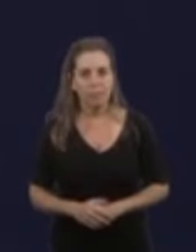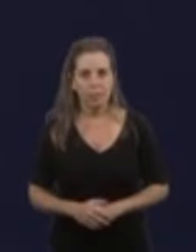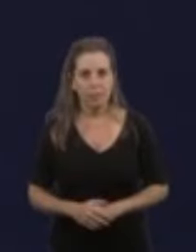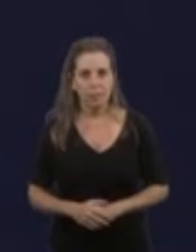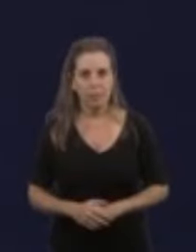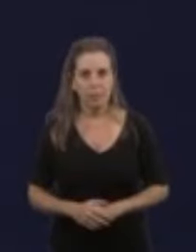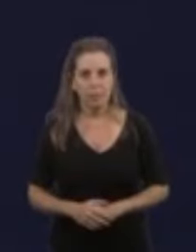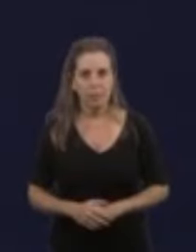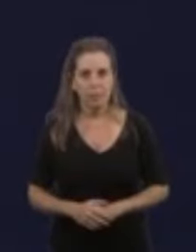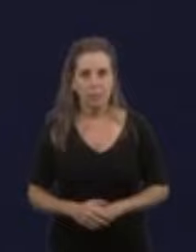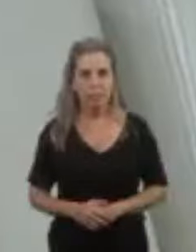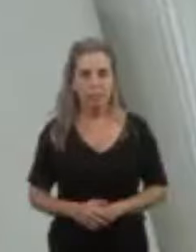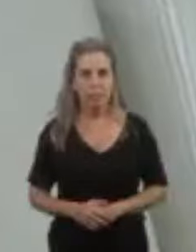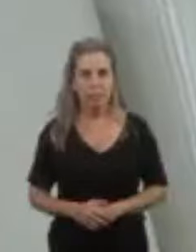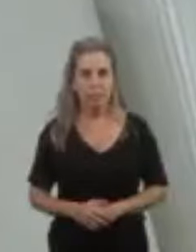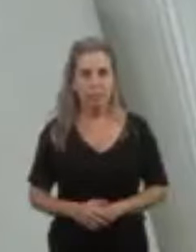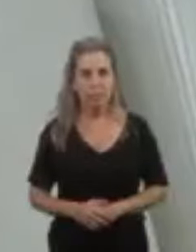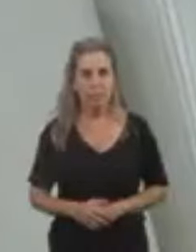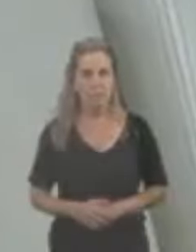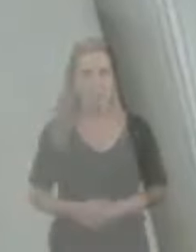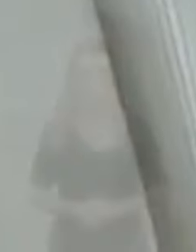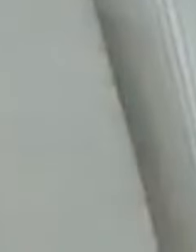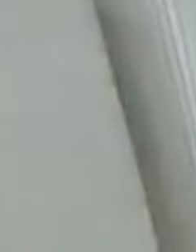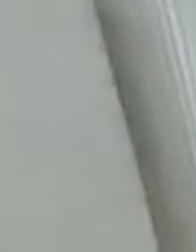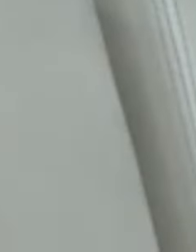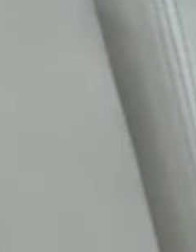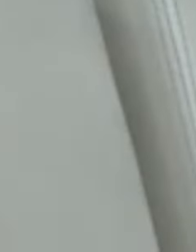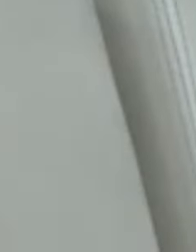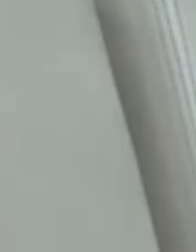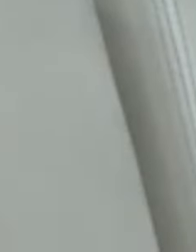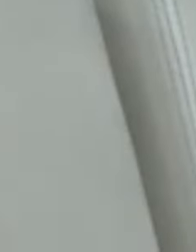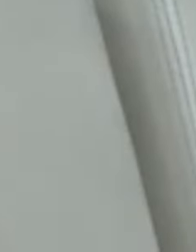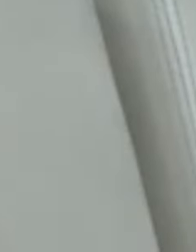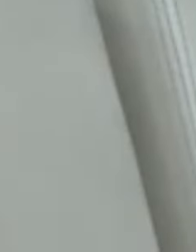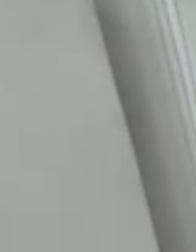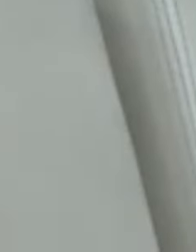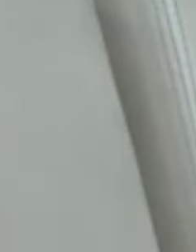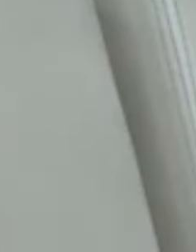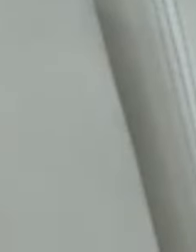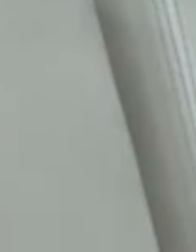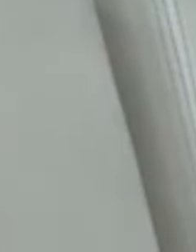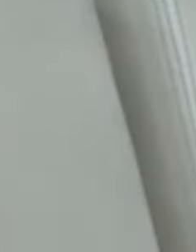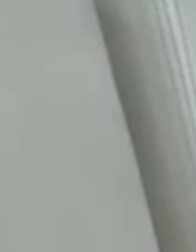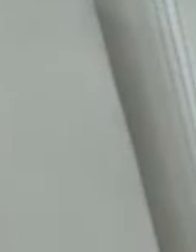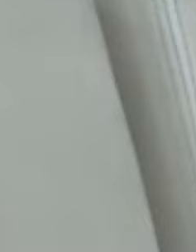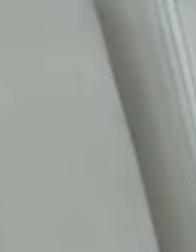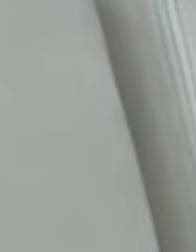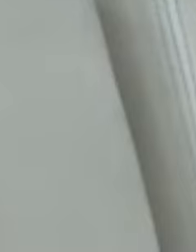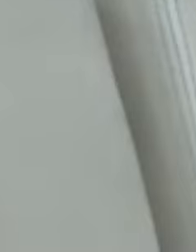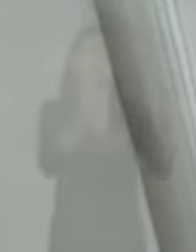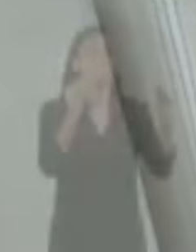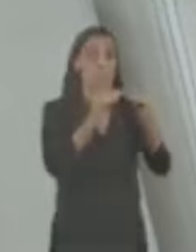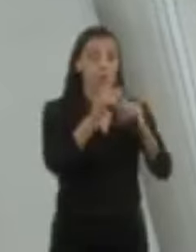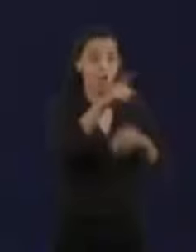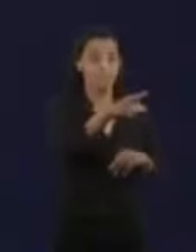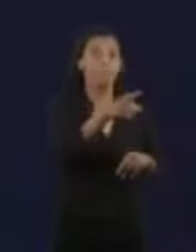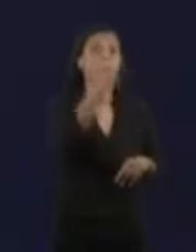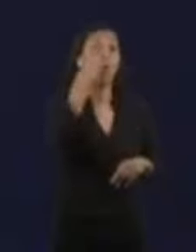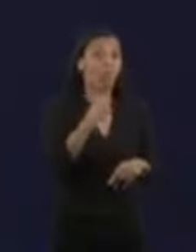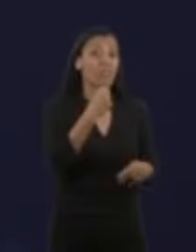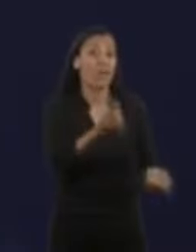nada Qué tal Buen día Manuel Cómo andas bien Fabi W paraa patriada A propósito vuelvo sobre el tema de bu día que no me haces enojar vos